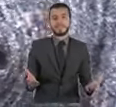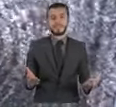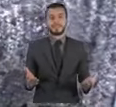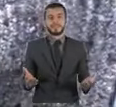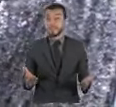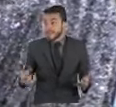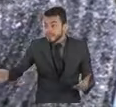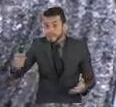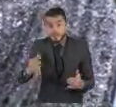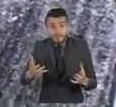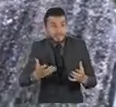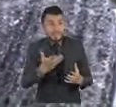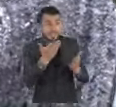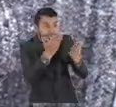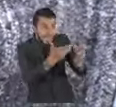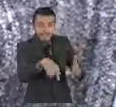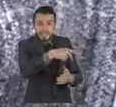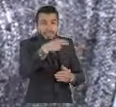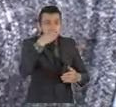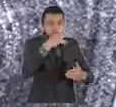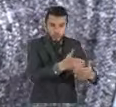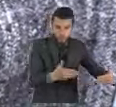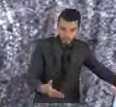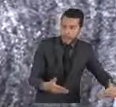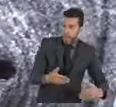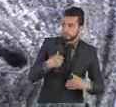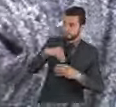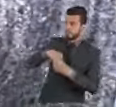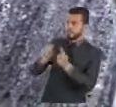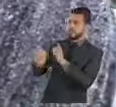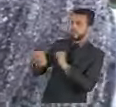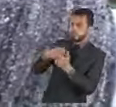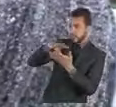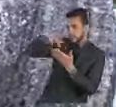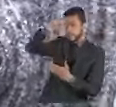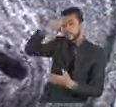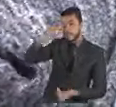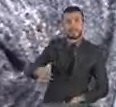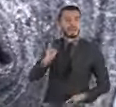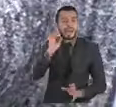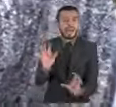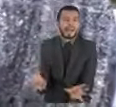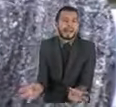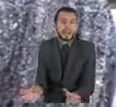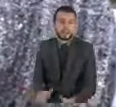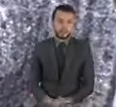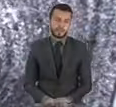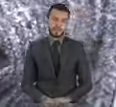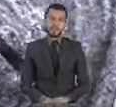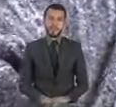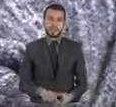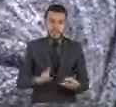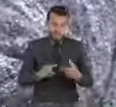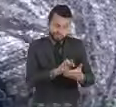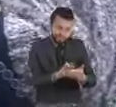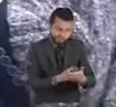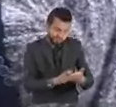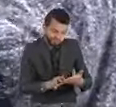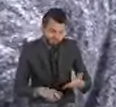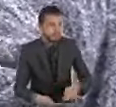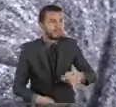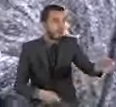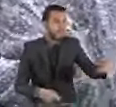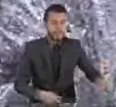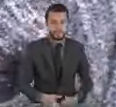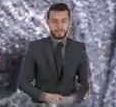para poder asegurar que nuestros niños puedan aprender en casa. Hemos usado radio, hemos usado guías pedagógicas físicas, hemos